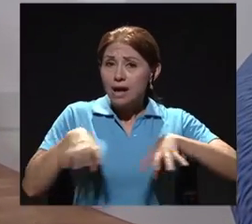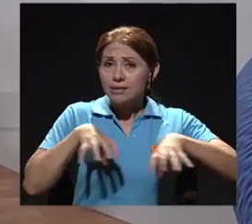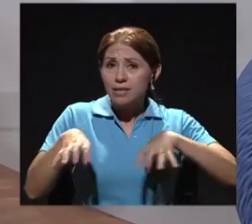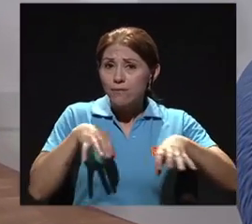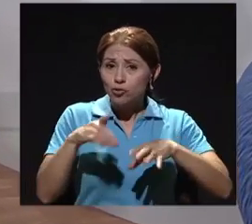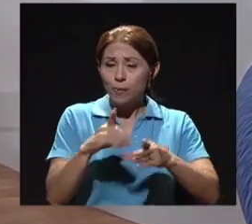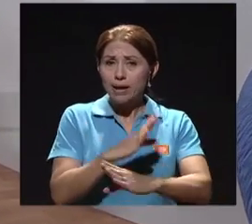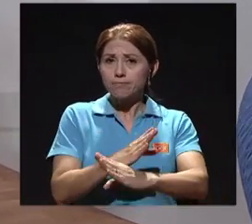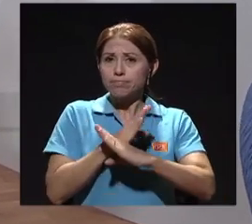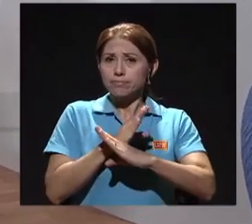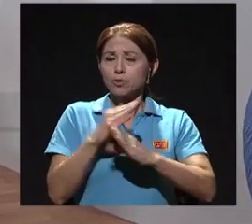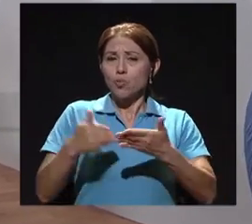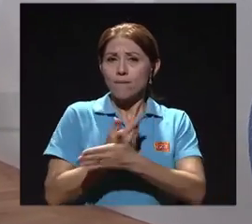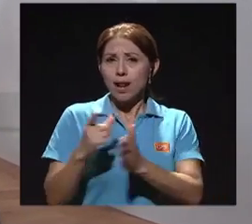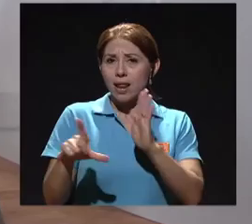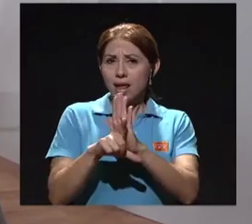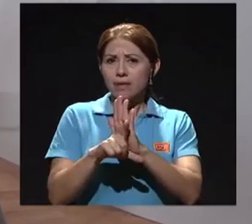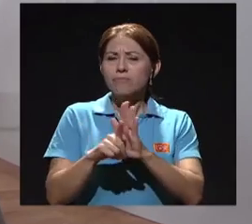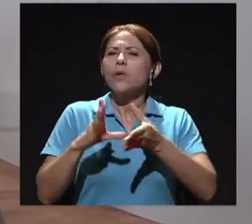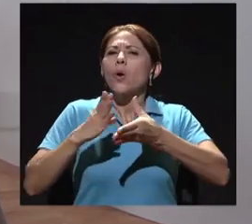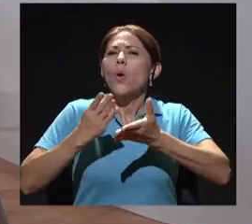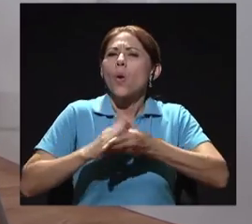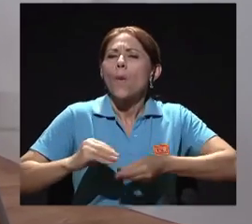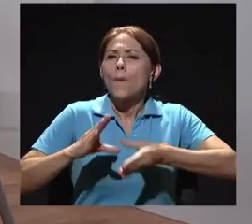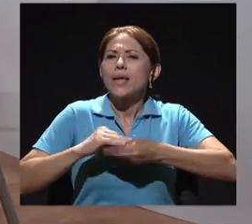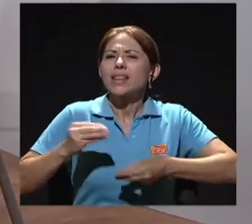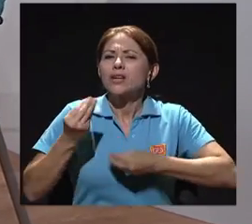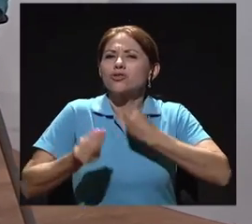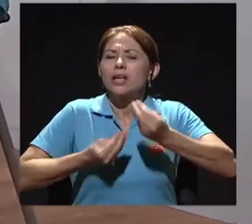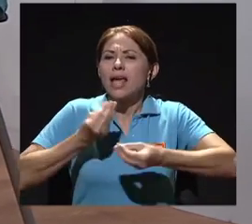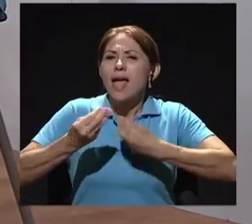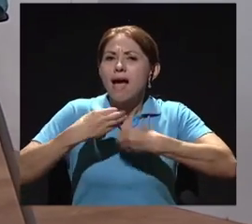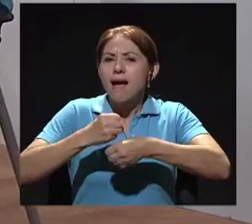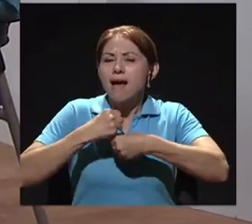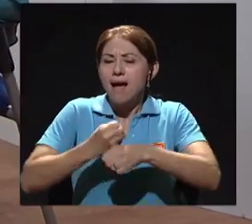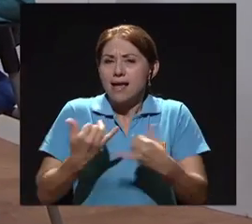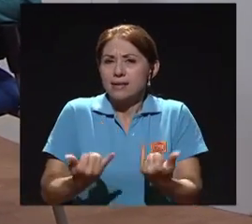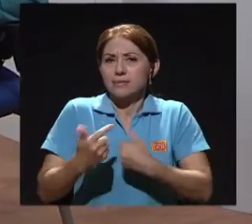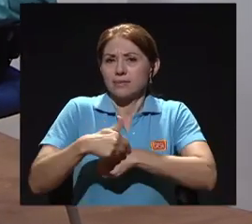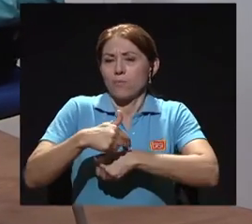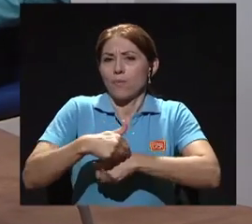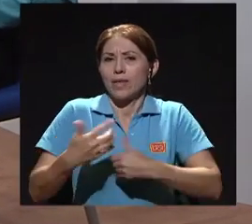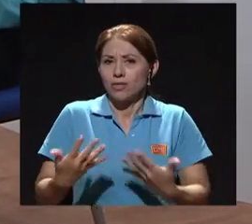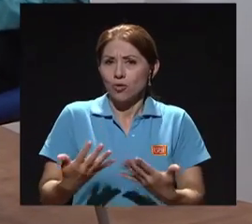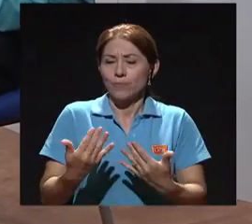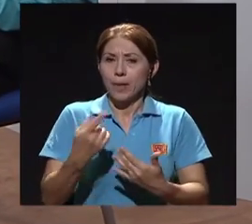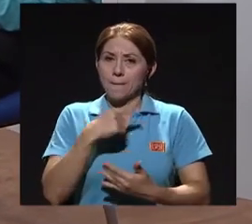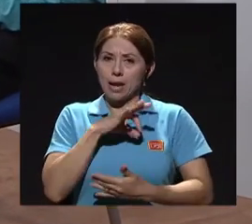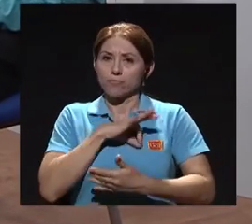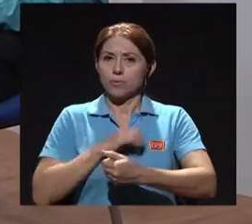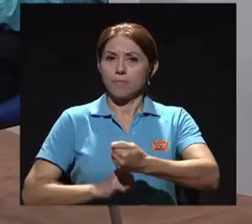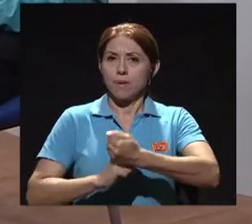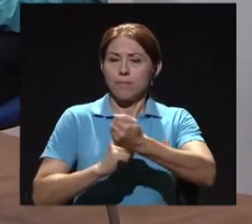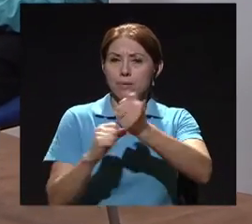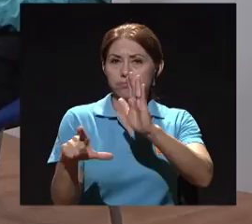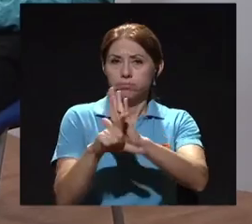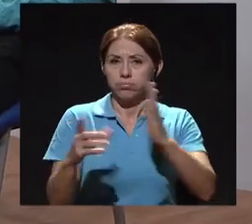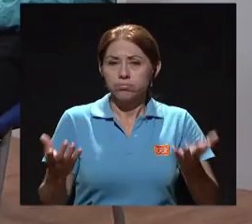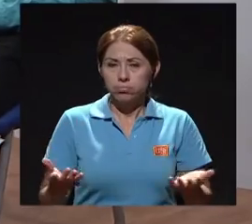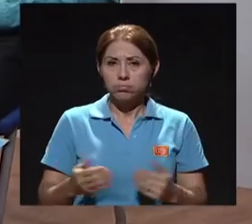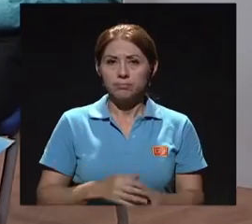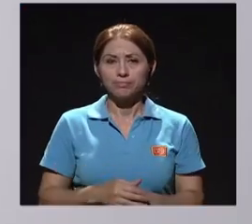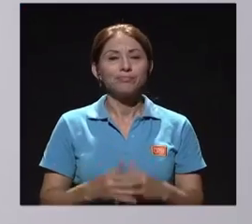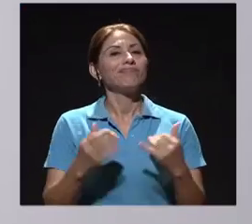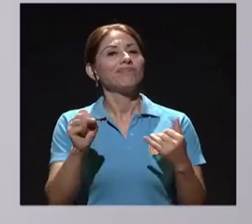defensa de esta nueva ley coméntenos propiamente qué tipo de acciones están tomando en este momento a favor de la ley